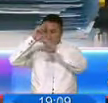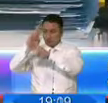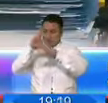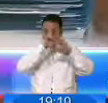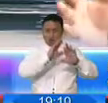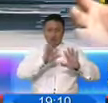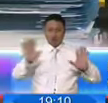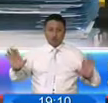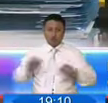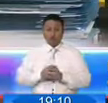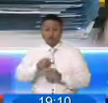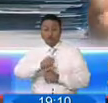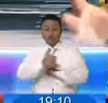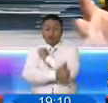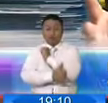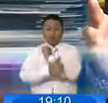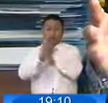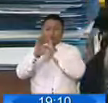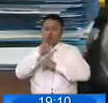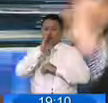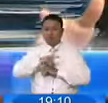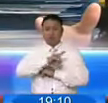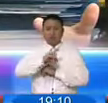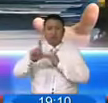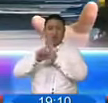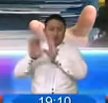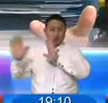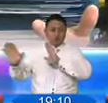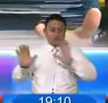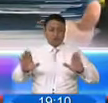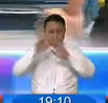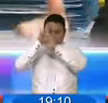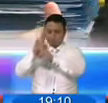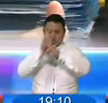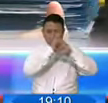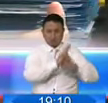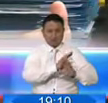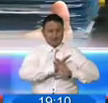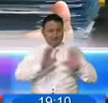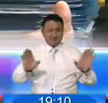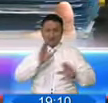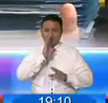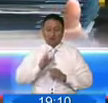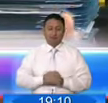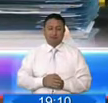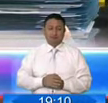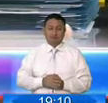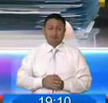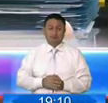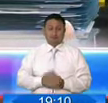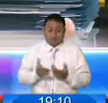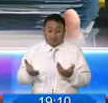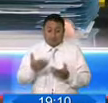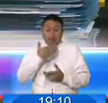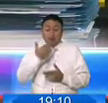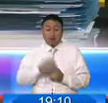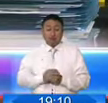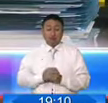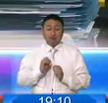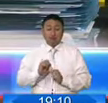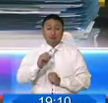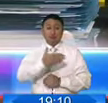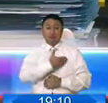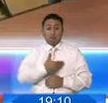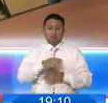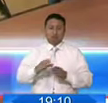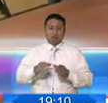los demás estados de las instituciones internacionales las instituciones también de los otros estados y eso es lo que mejor posición a